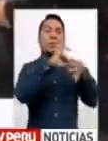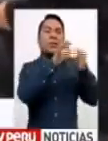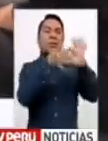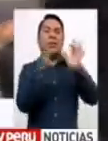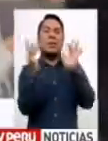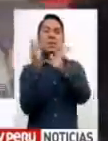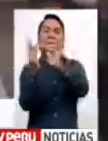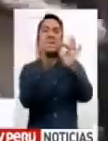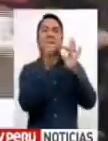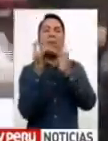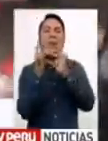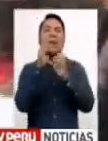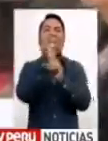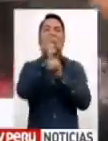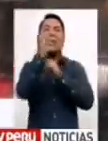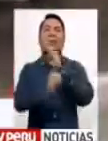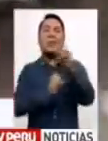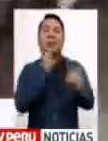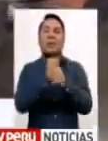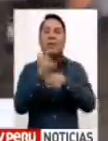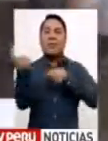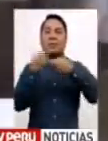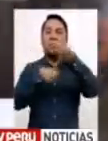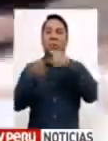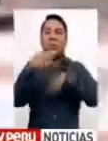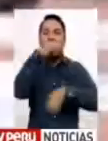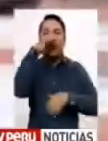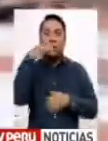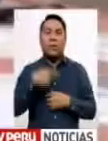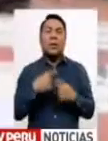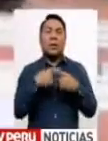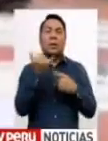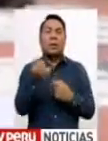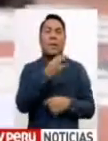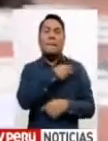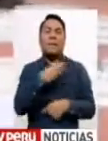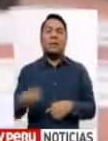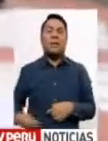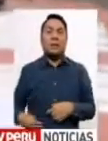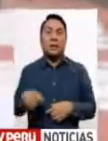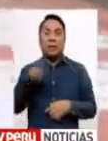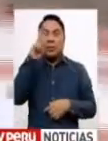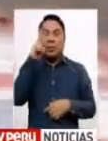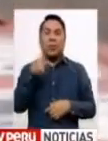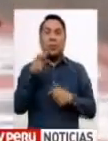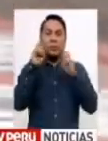tráfico de drogas. Las investigaciones están a cargo del Ministerio Público.